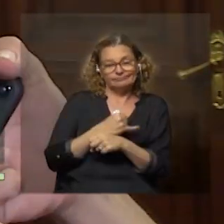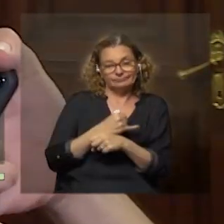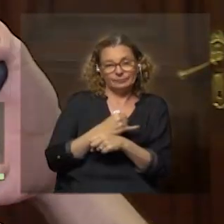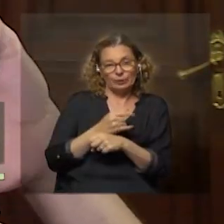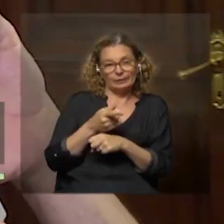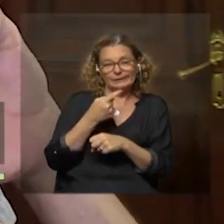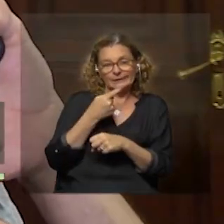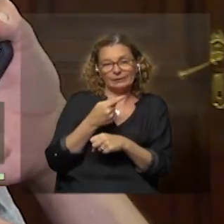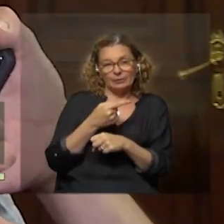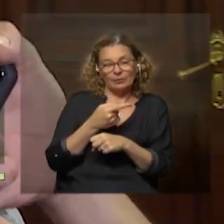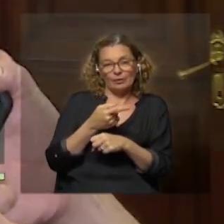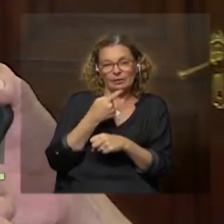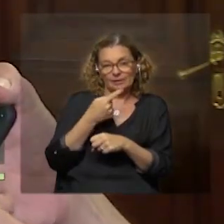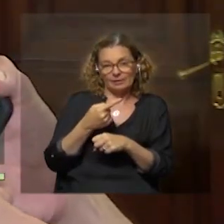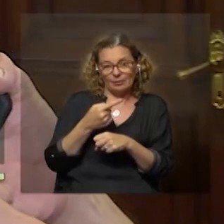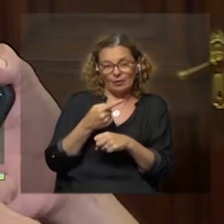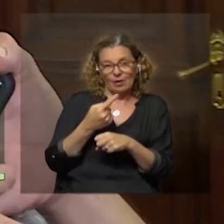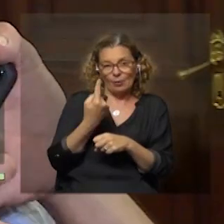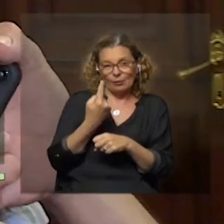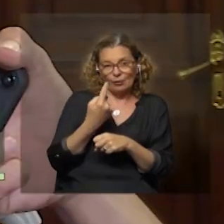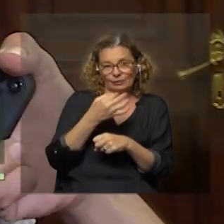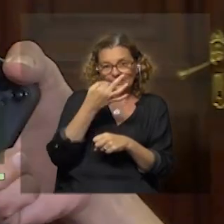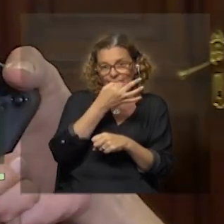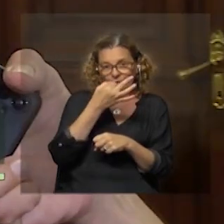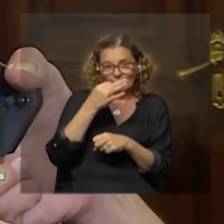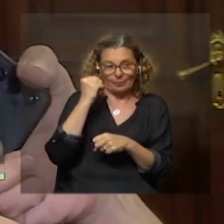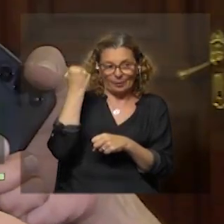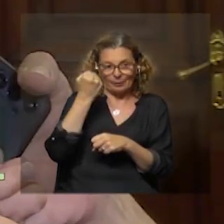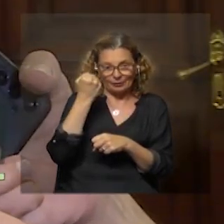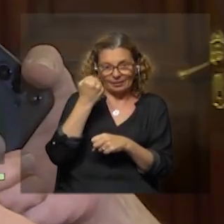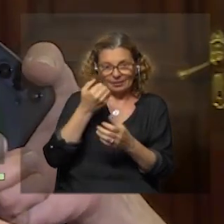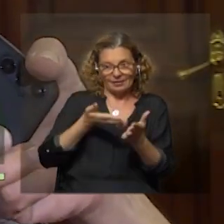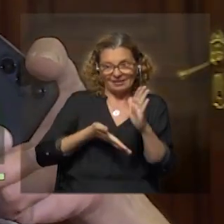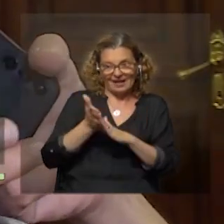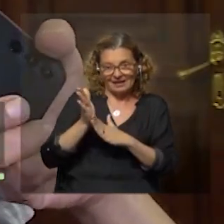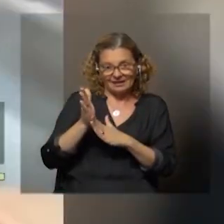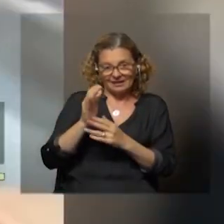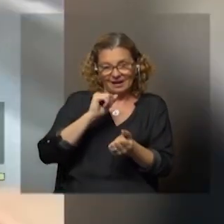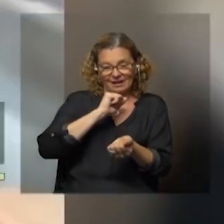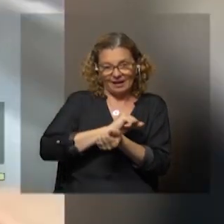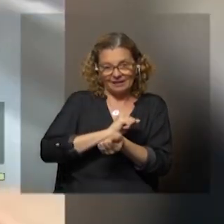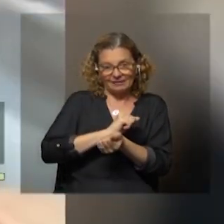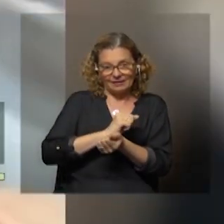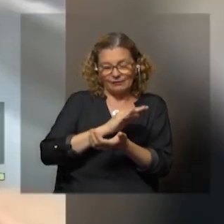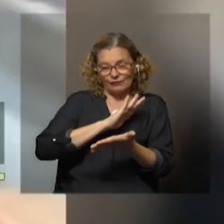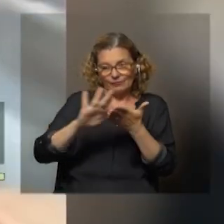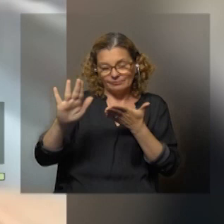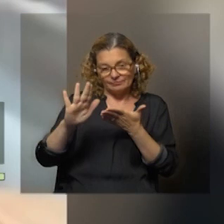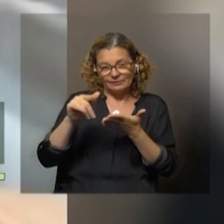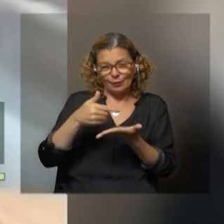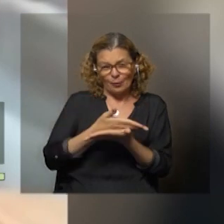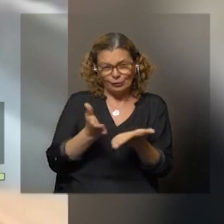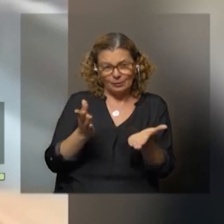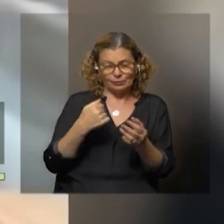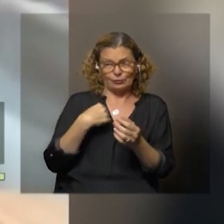En definitiva le dimos un salvoconducto a uno de los narcotraficantes más importantes para que saliera Y se fugara Y esto quedó demostrado estamos